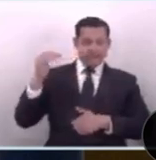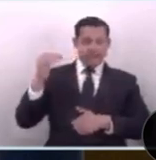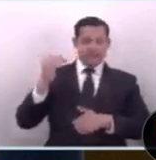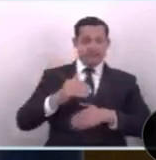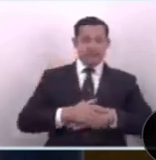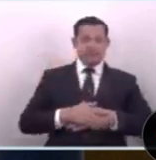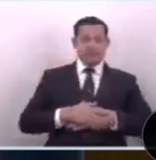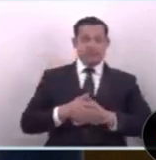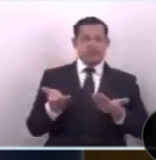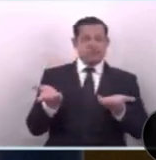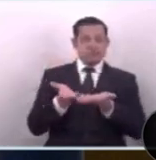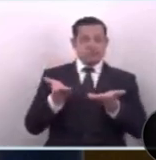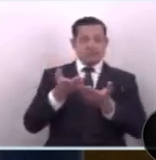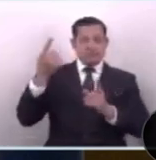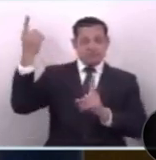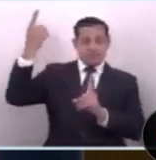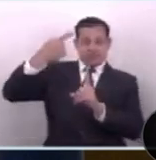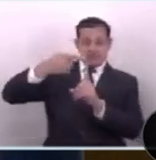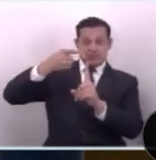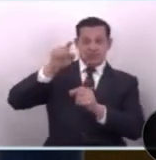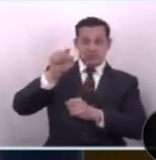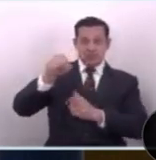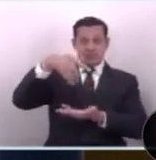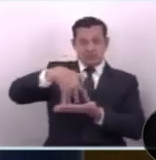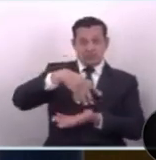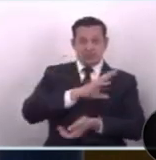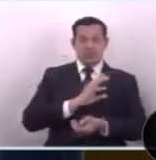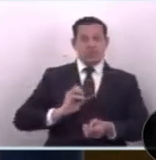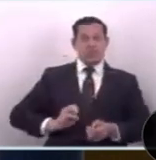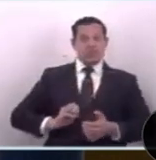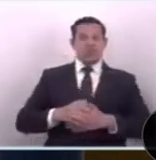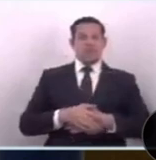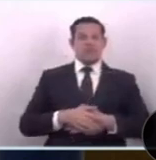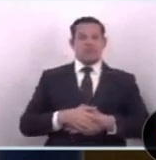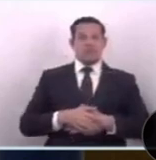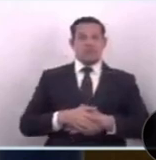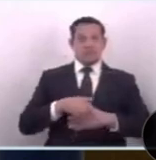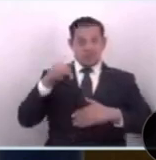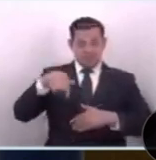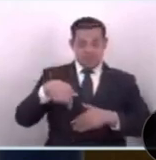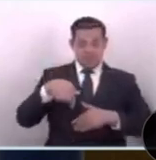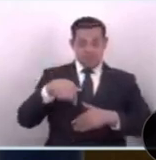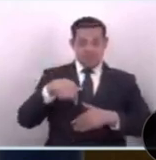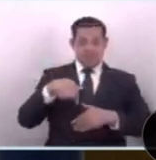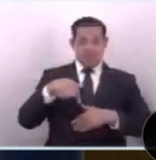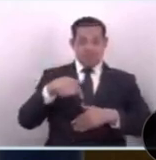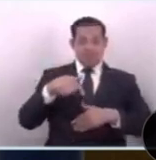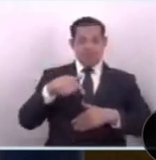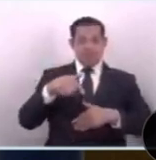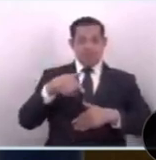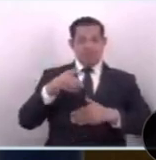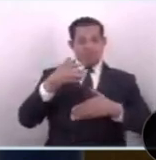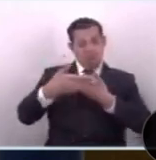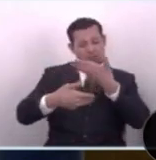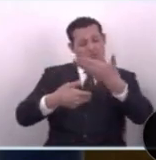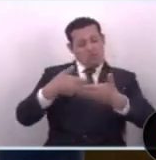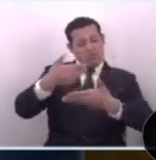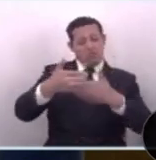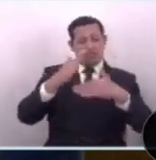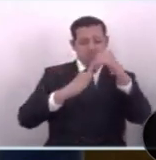que ha sido por mandato de usted pueblo salvadoreño que estamos acá las fuimos las hemos ido